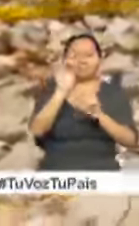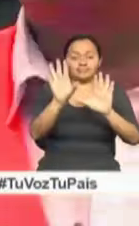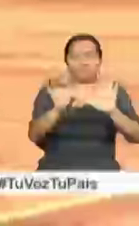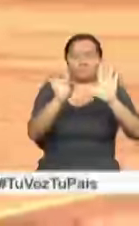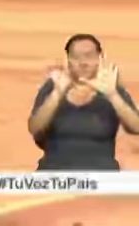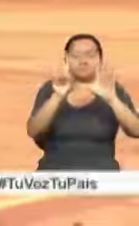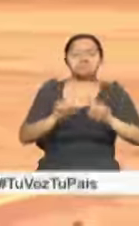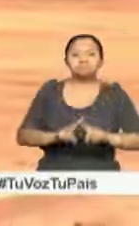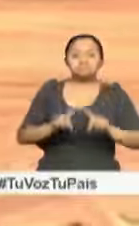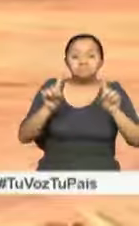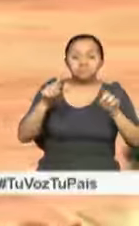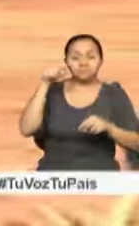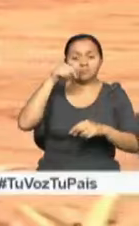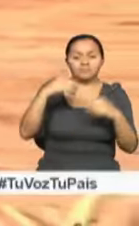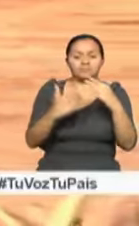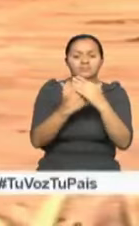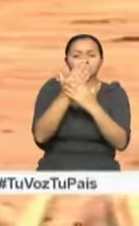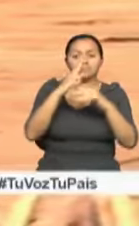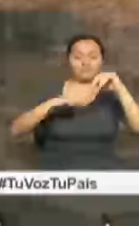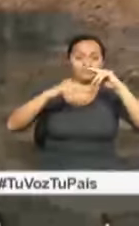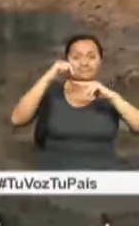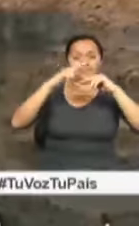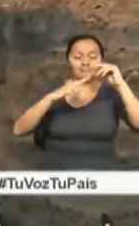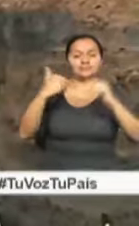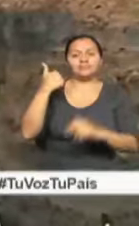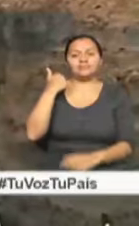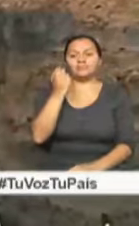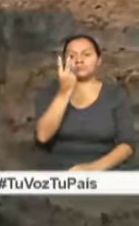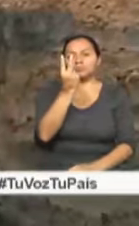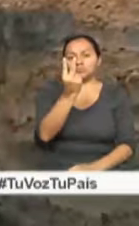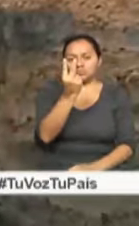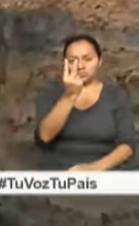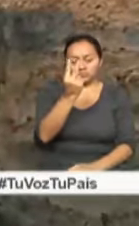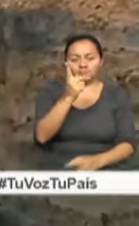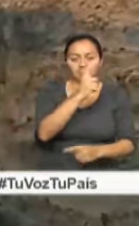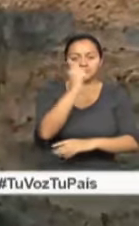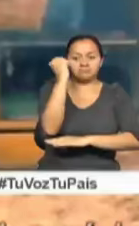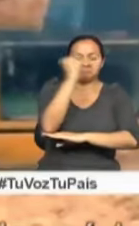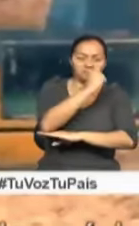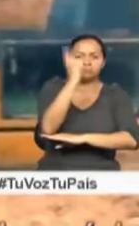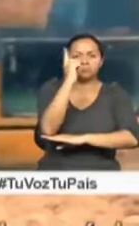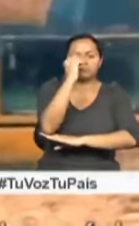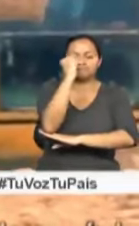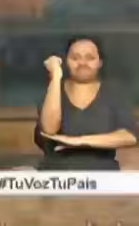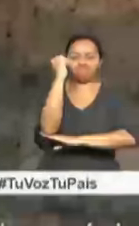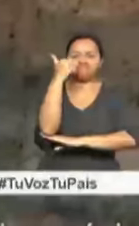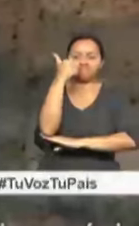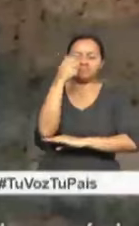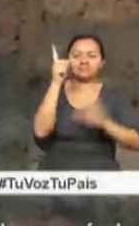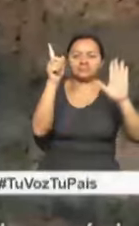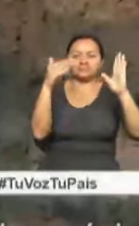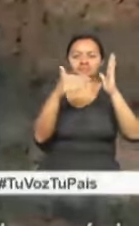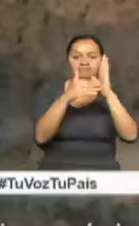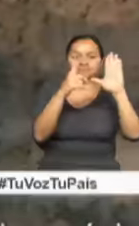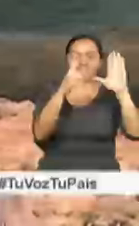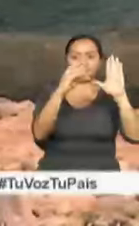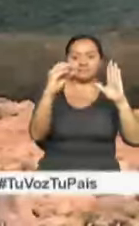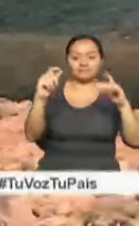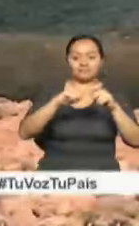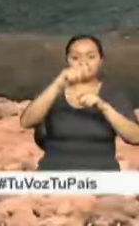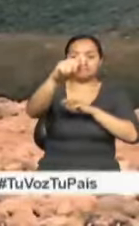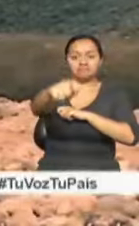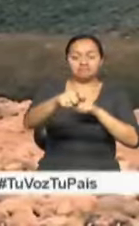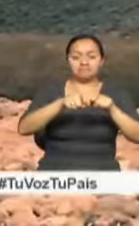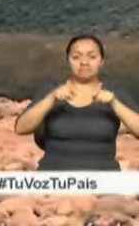Sin embargo, la nueva infraestructura contará con dos plantas de tipo antisísmica en un área de 6.600 metros cuadrados y